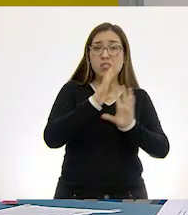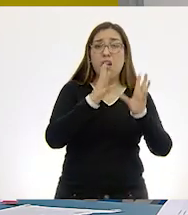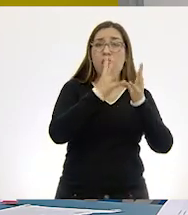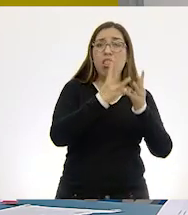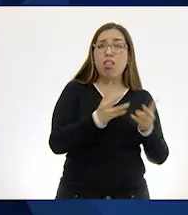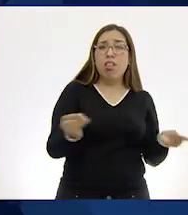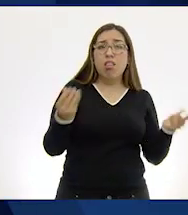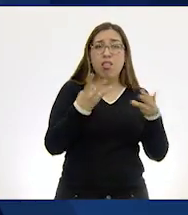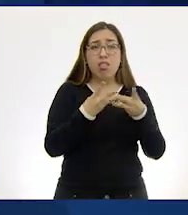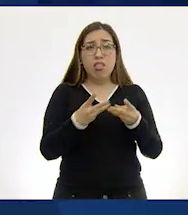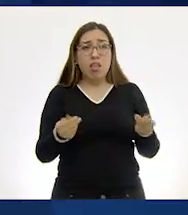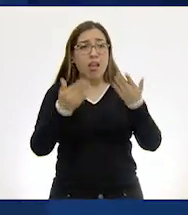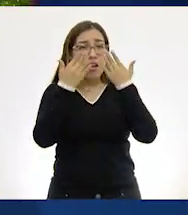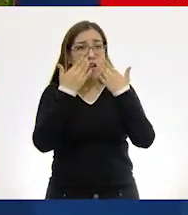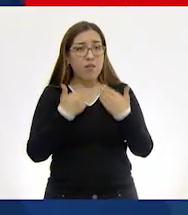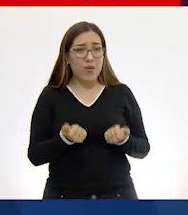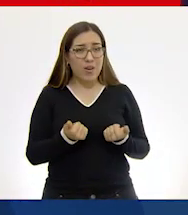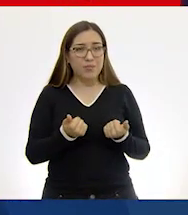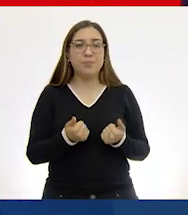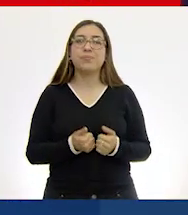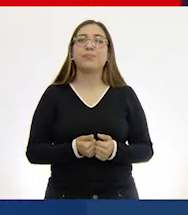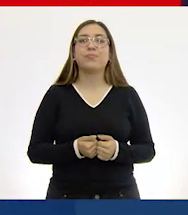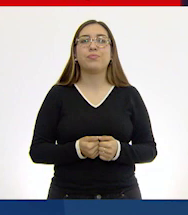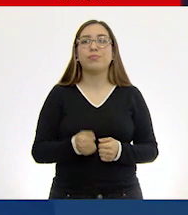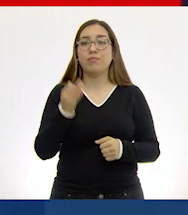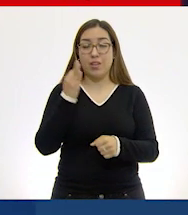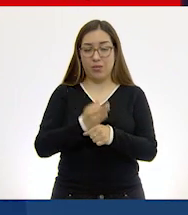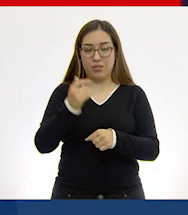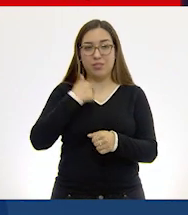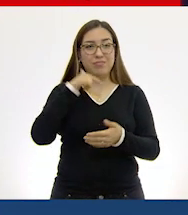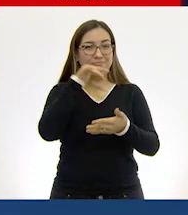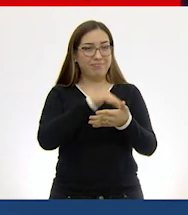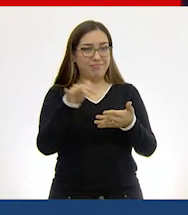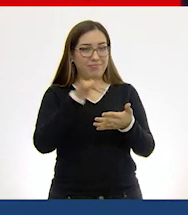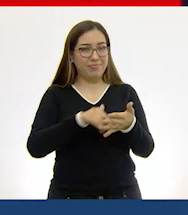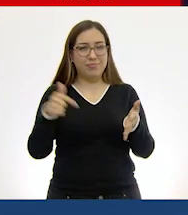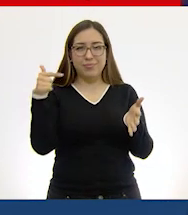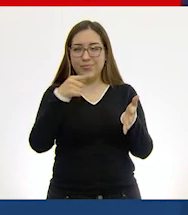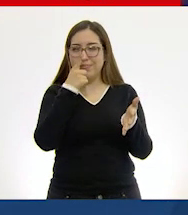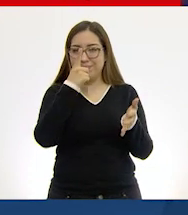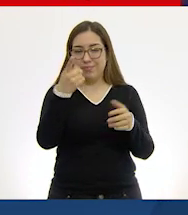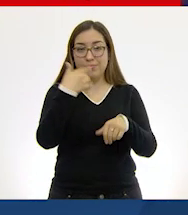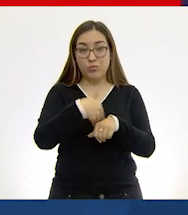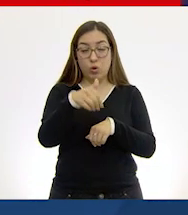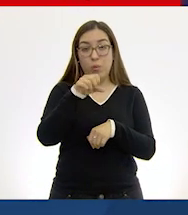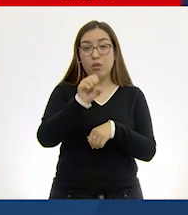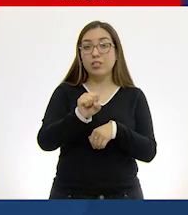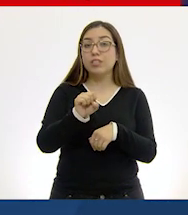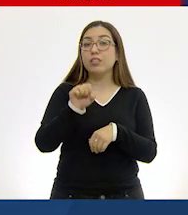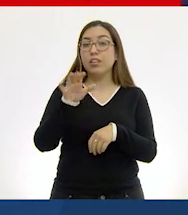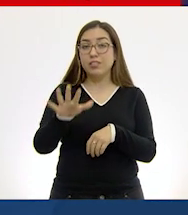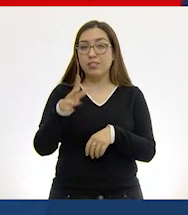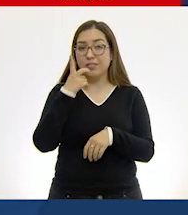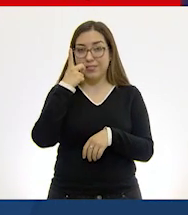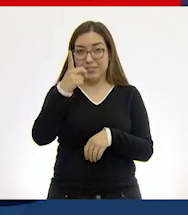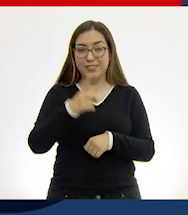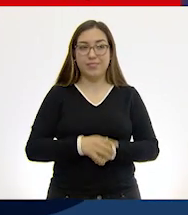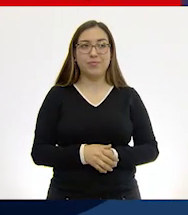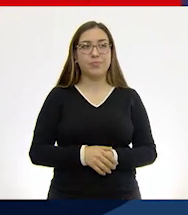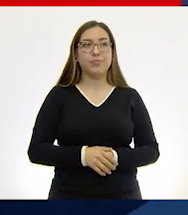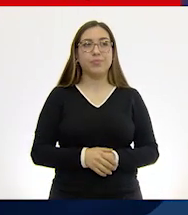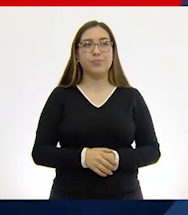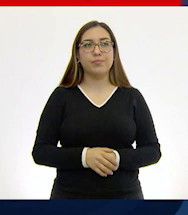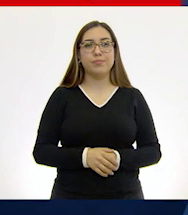de la historia. Ahorita voy a leer también un texto que viene en la página 65. Ajá.